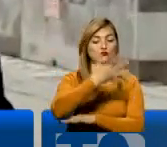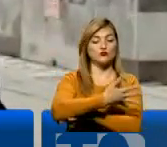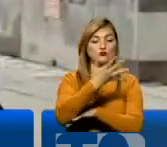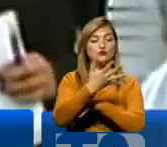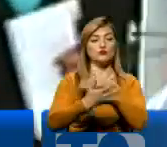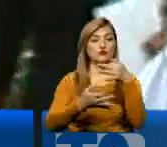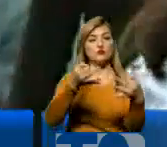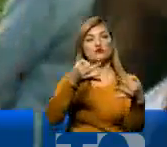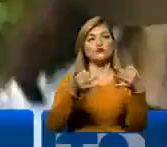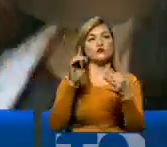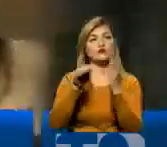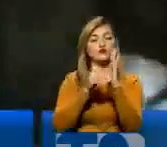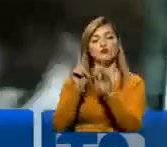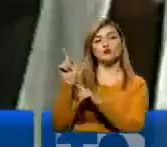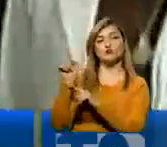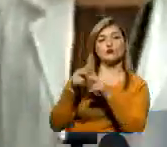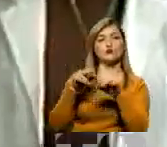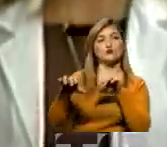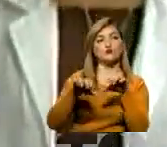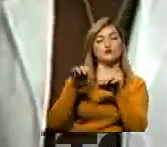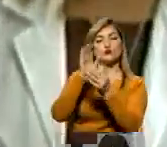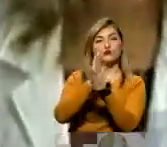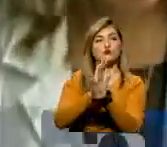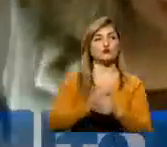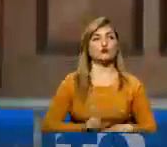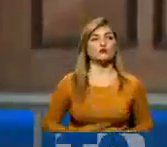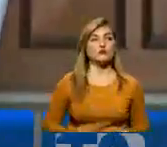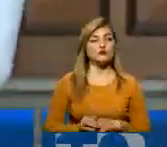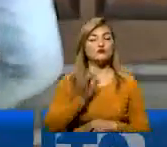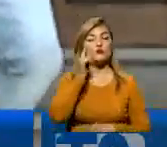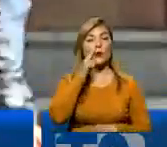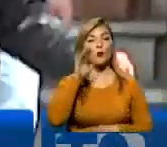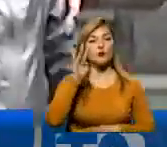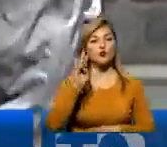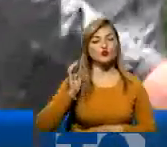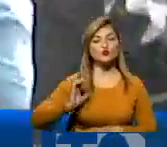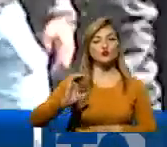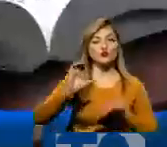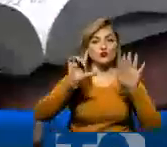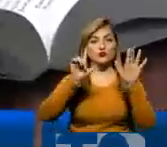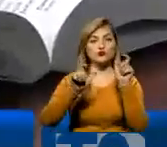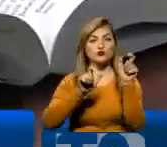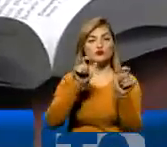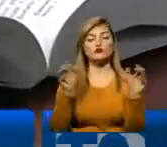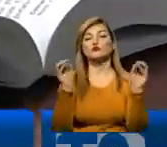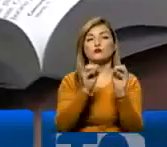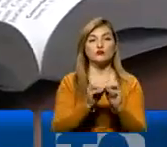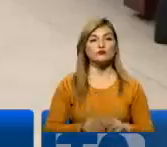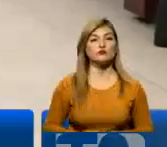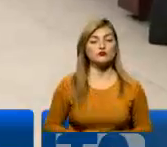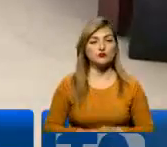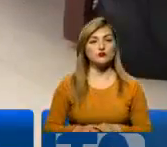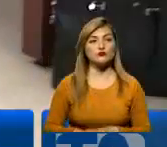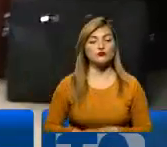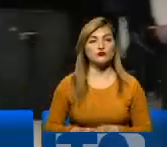audiencia de juzgamiento en contra de la ex coordinadora del IES, María Sol Larrea, su esposo, su cuñado y 7 personas jurídicas más.